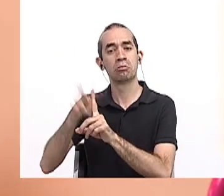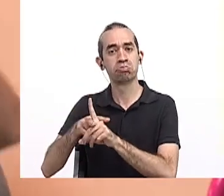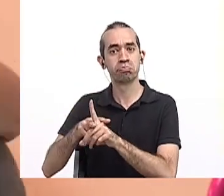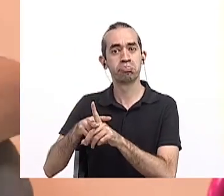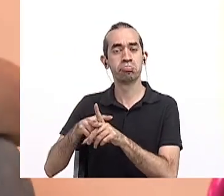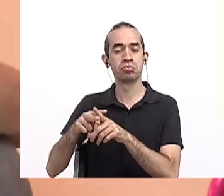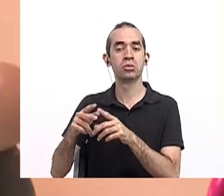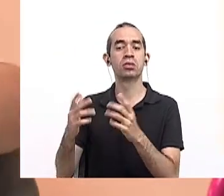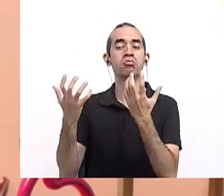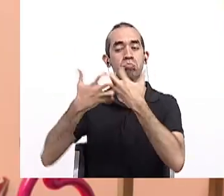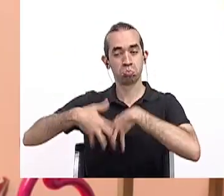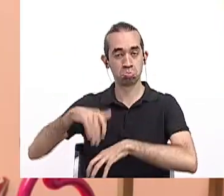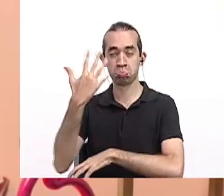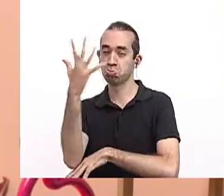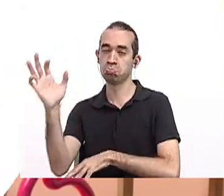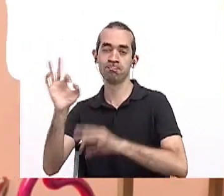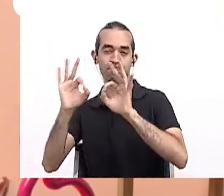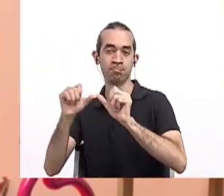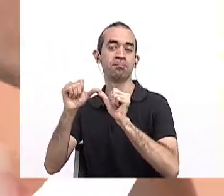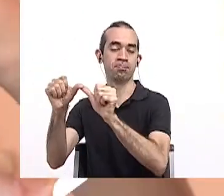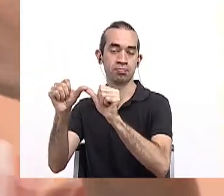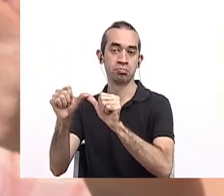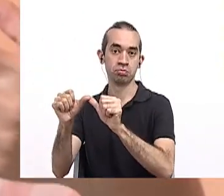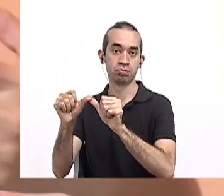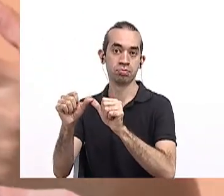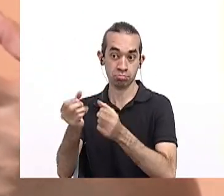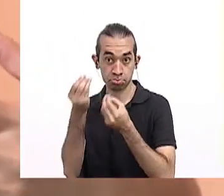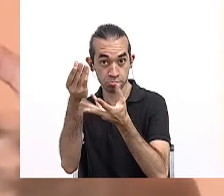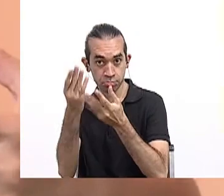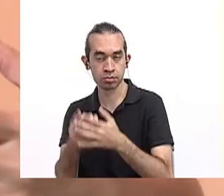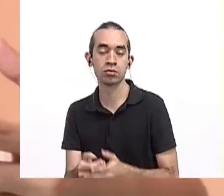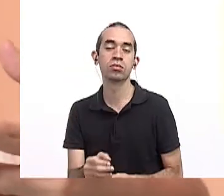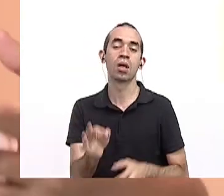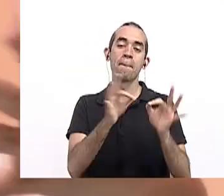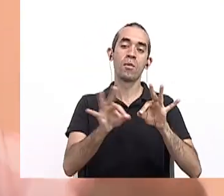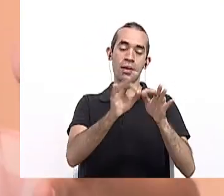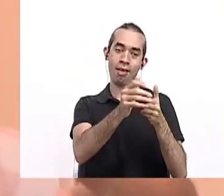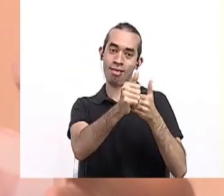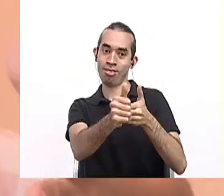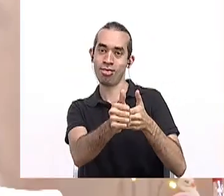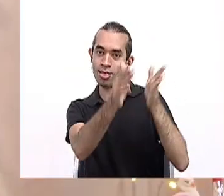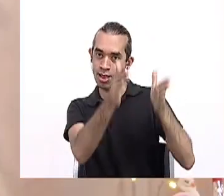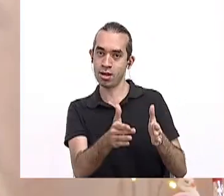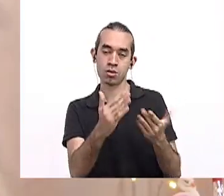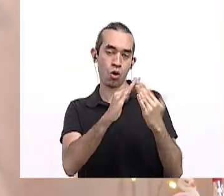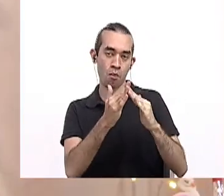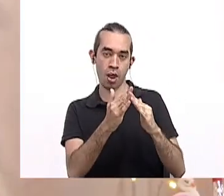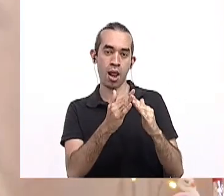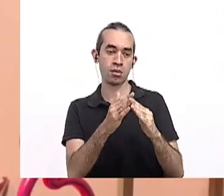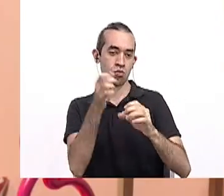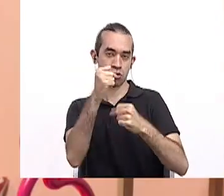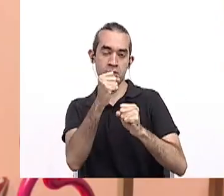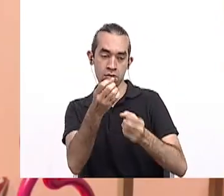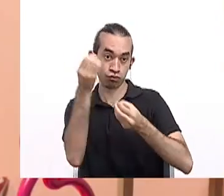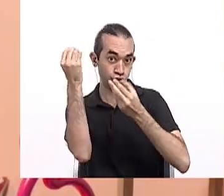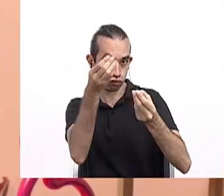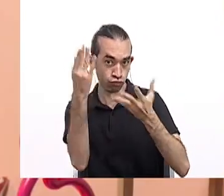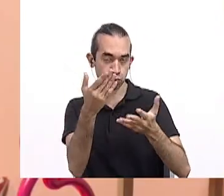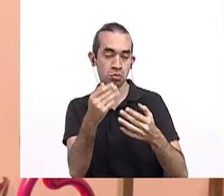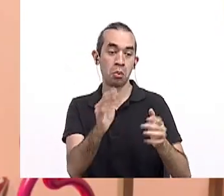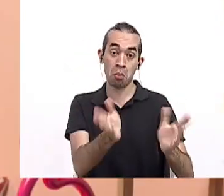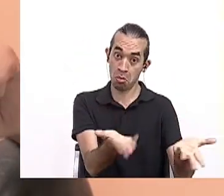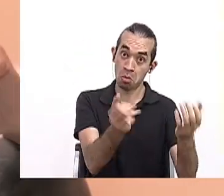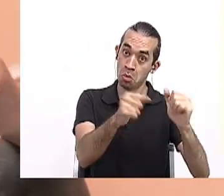algo muy importante es presentar nuestras ideas a líderes comunales y municipales que pueden impulsar proyectos y